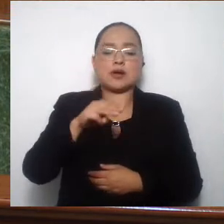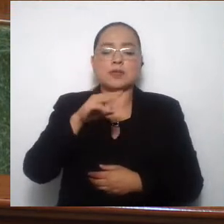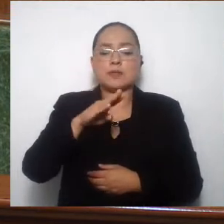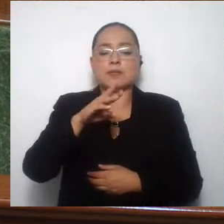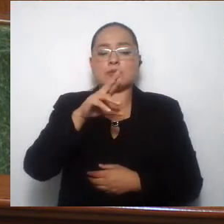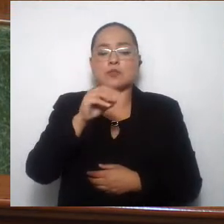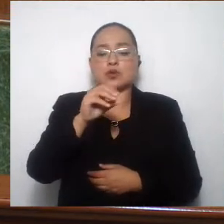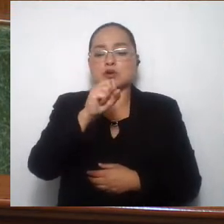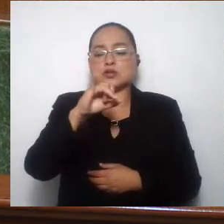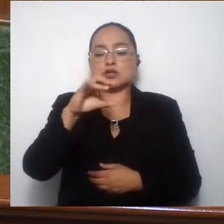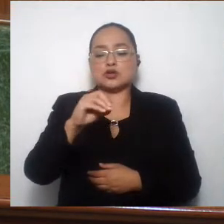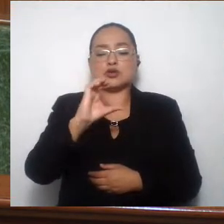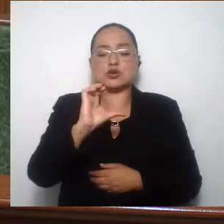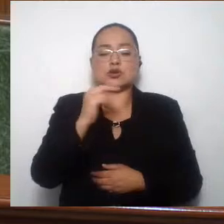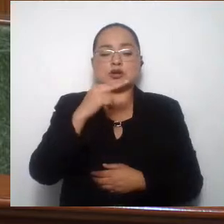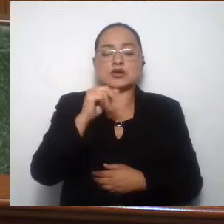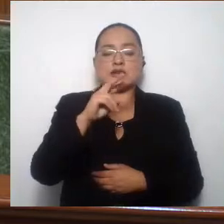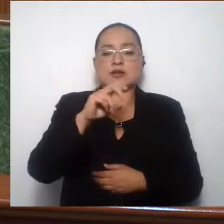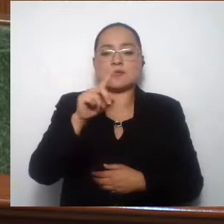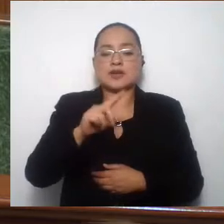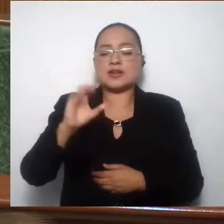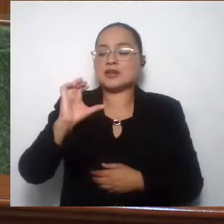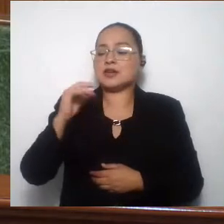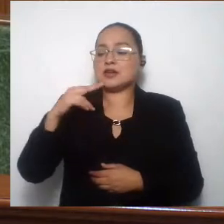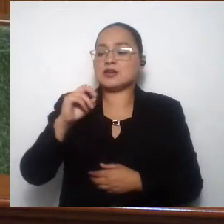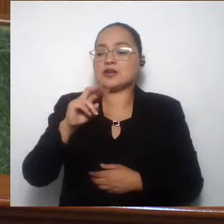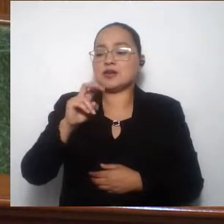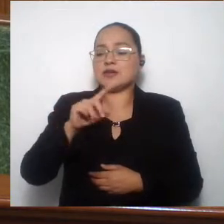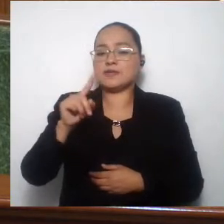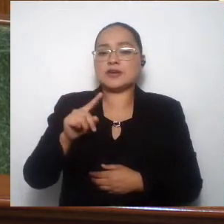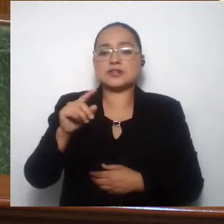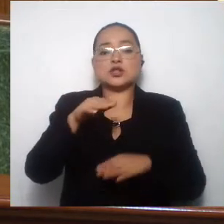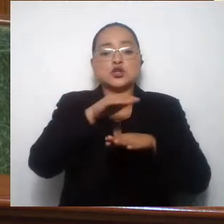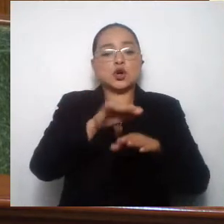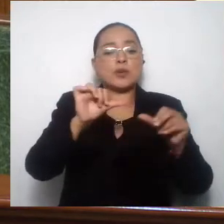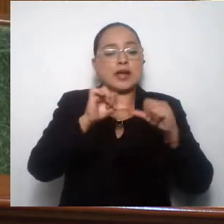sobre asociaciones civiles en el estado de Sinaloa. Se le concede el